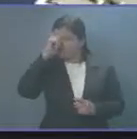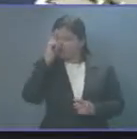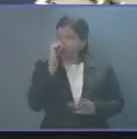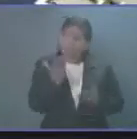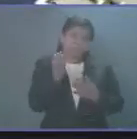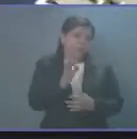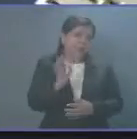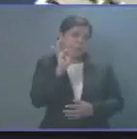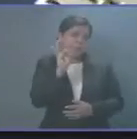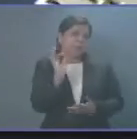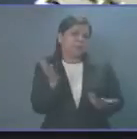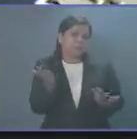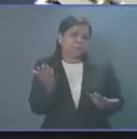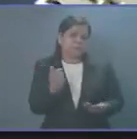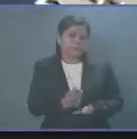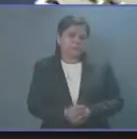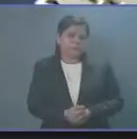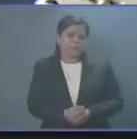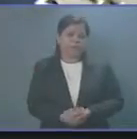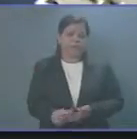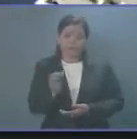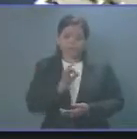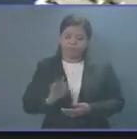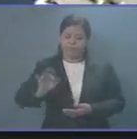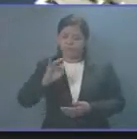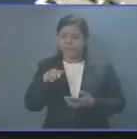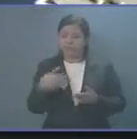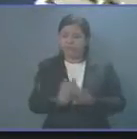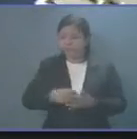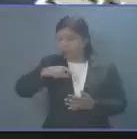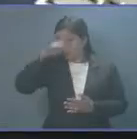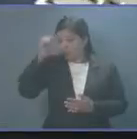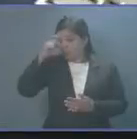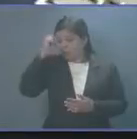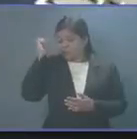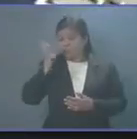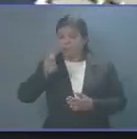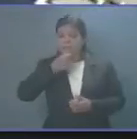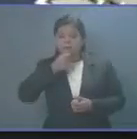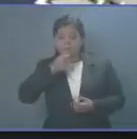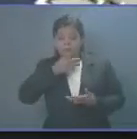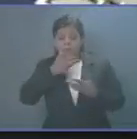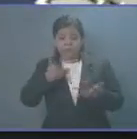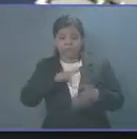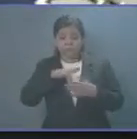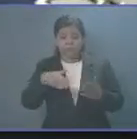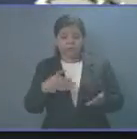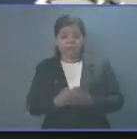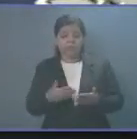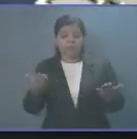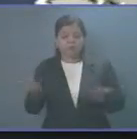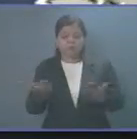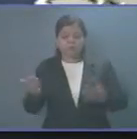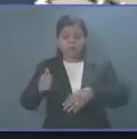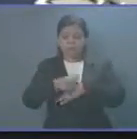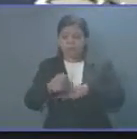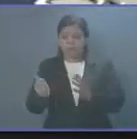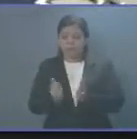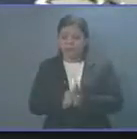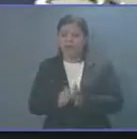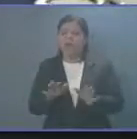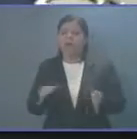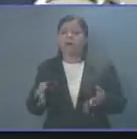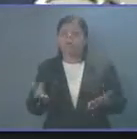mejor, que se fortalezca la labor de difusión de lo que se hace en esta Asamblea Legislativa para